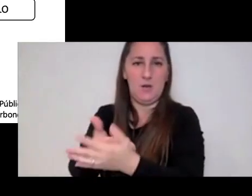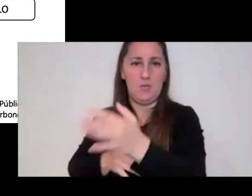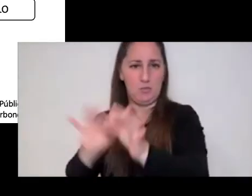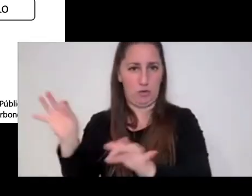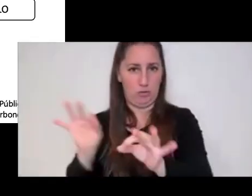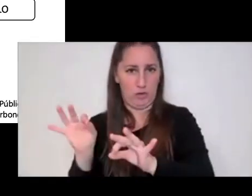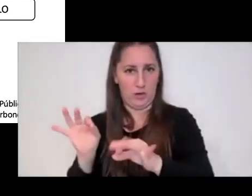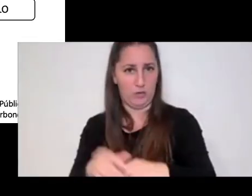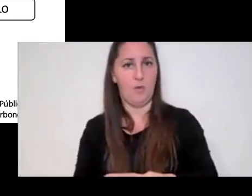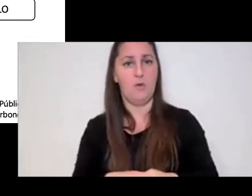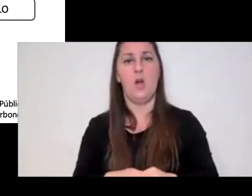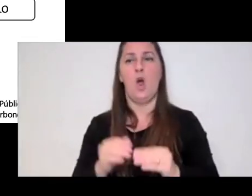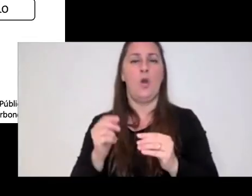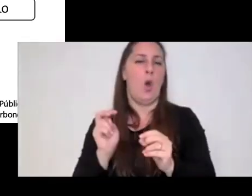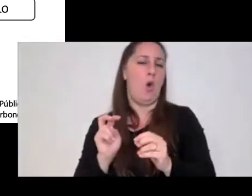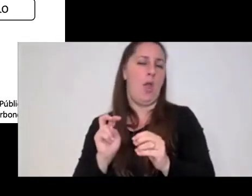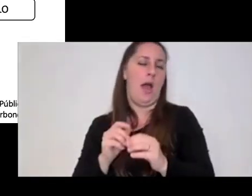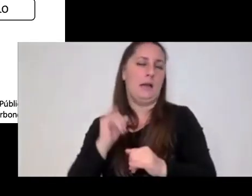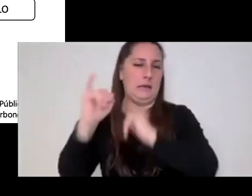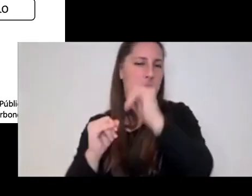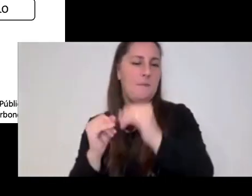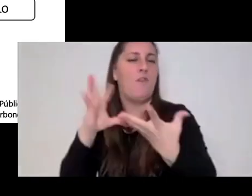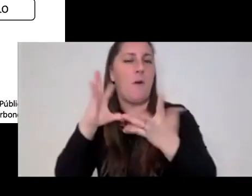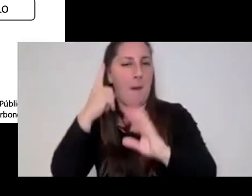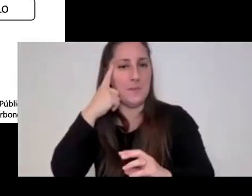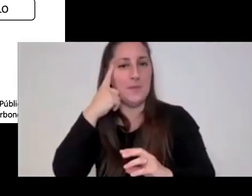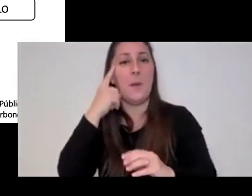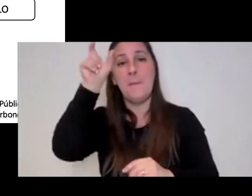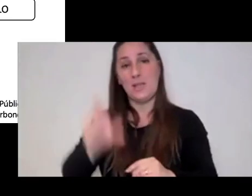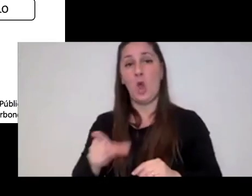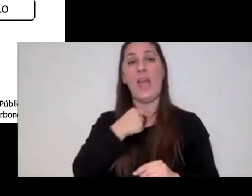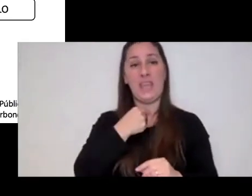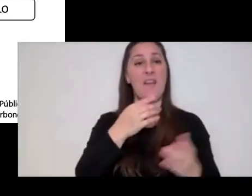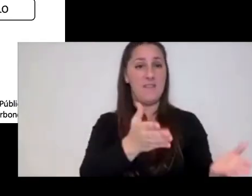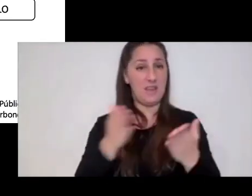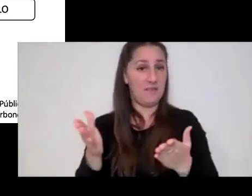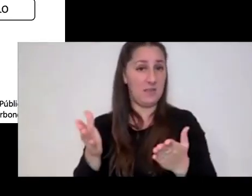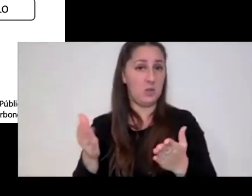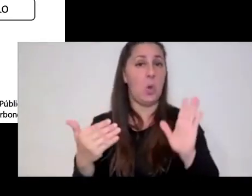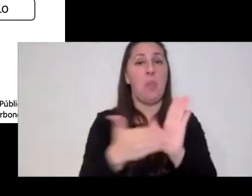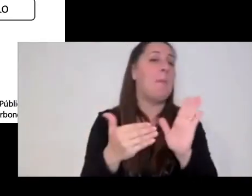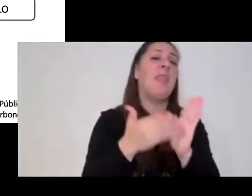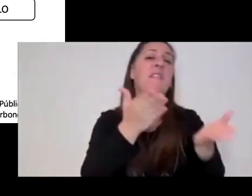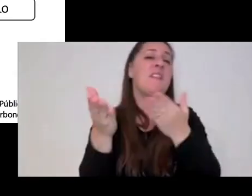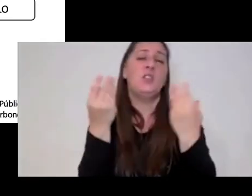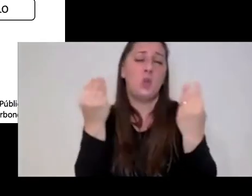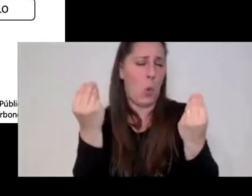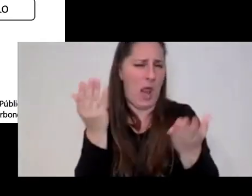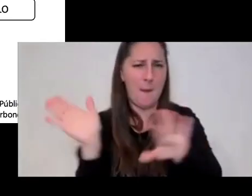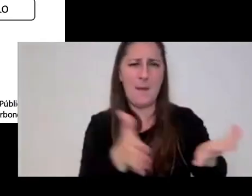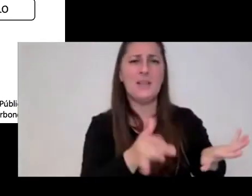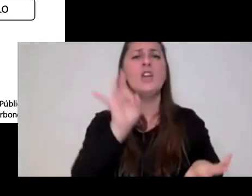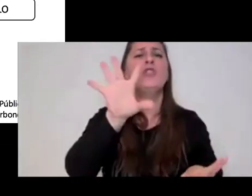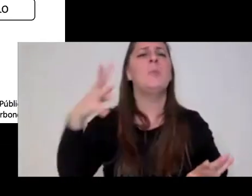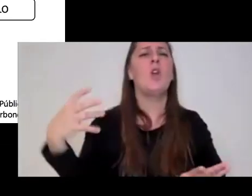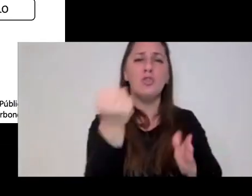en mi exposición, el sujeto que pretenda un beneficio, independientemente de cuál sea el beneficio, solamente lo va a obtener cuando invierta en